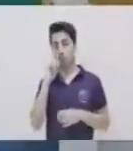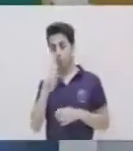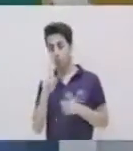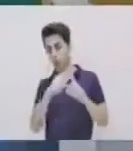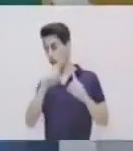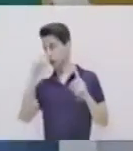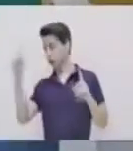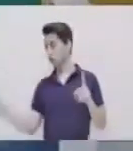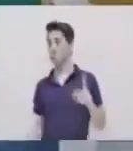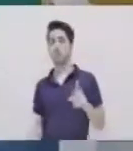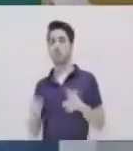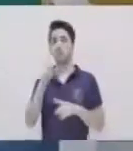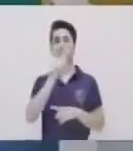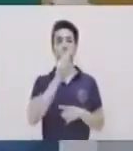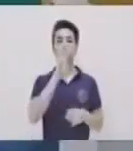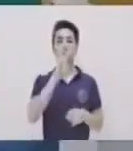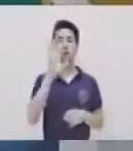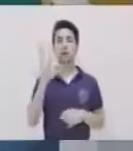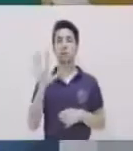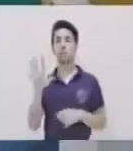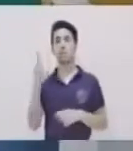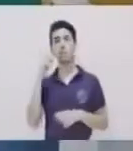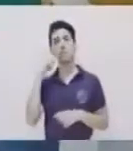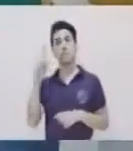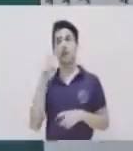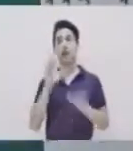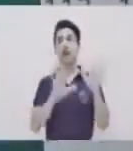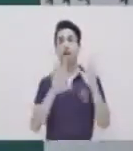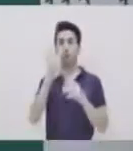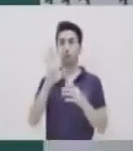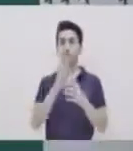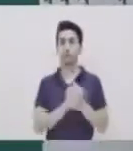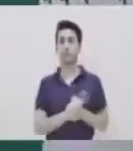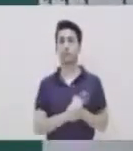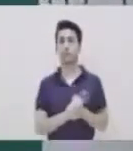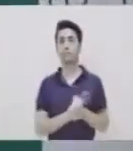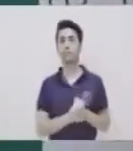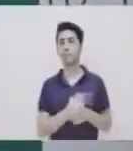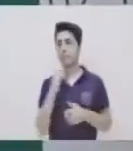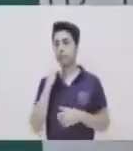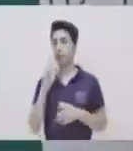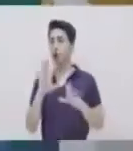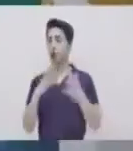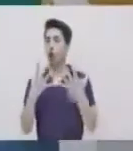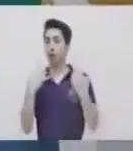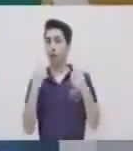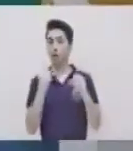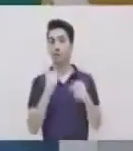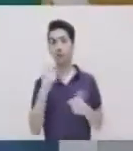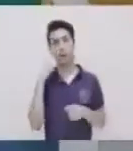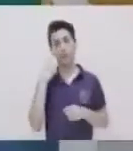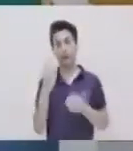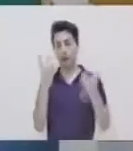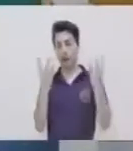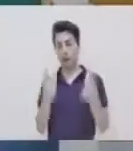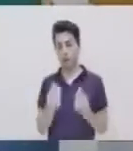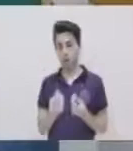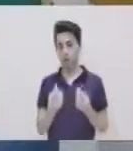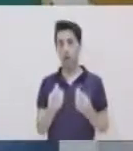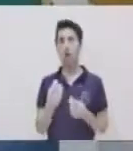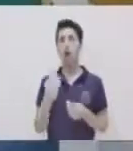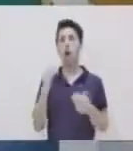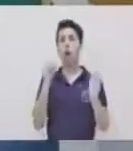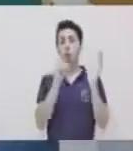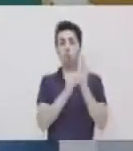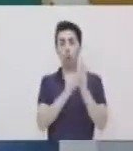1 hasta el 135 que es la posición 14. Entonces veamos cómo hacemos para calcular el cuartil